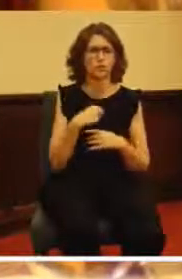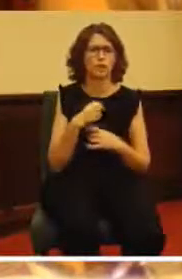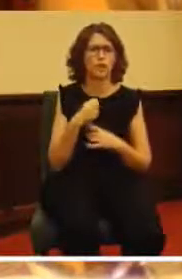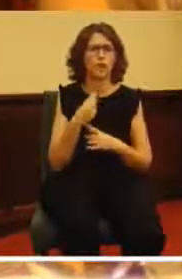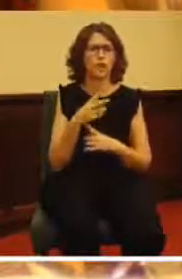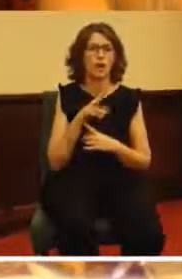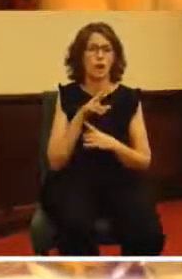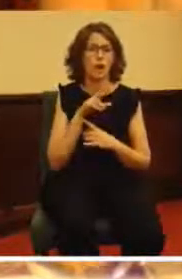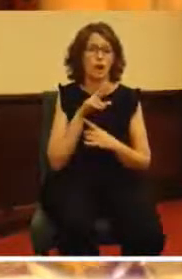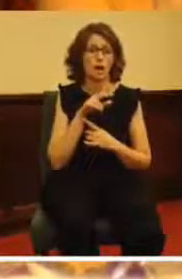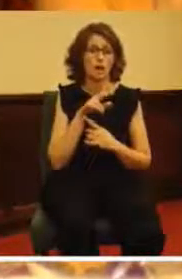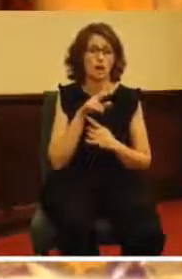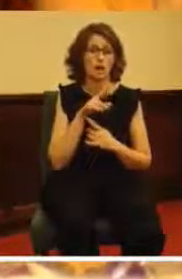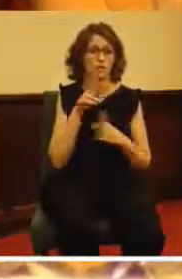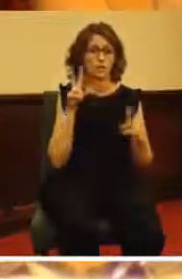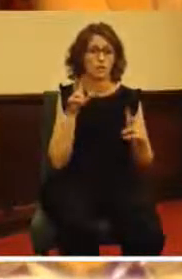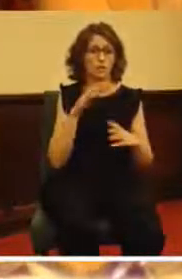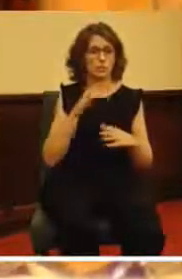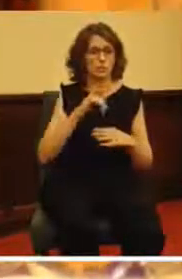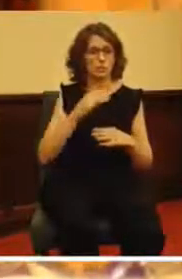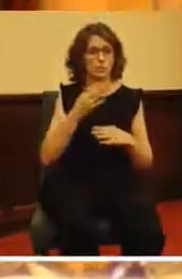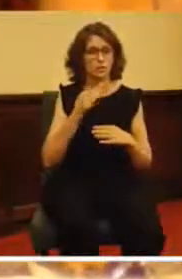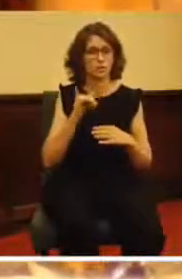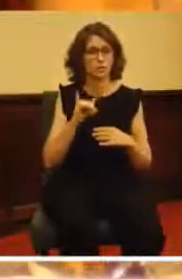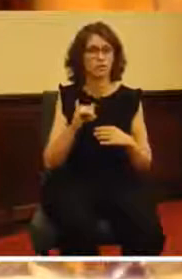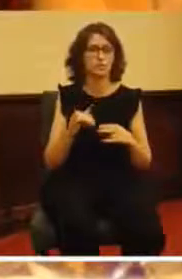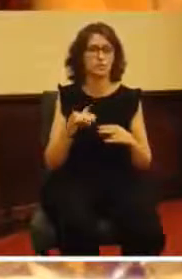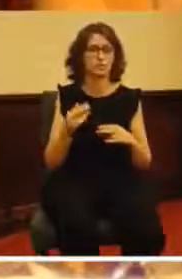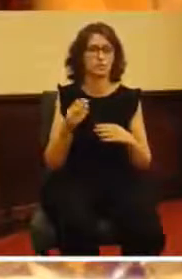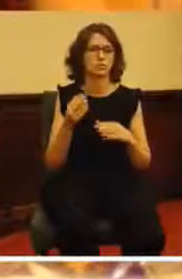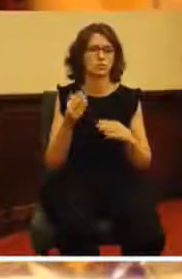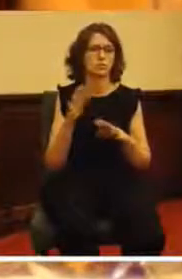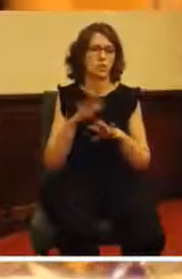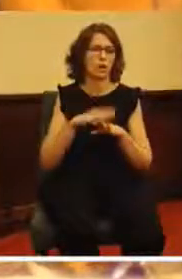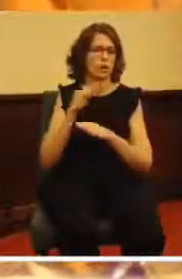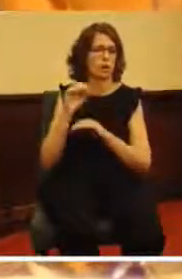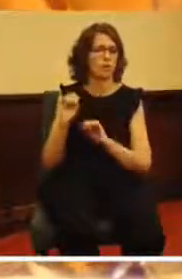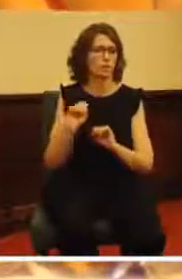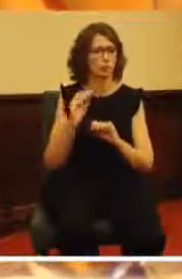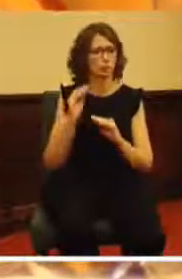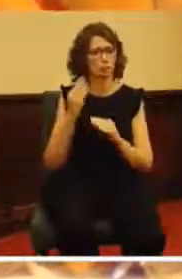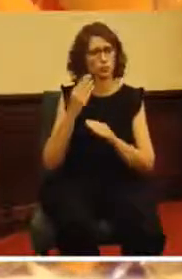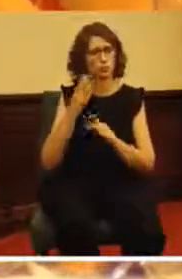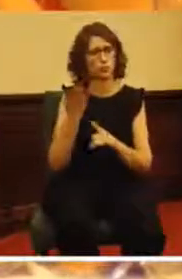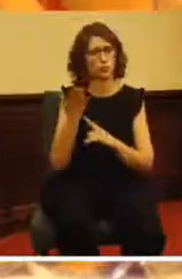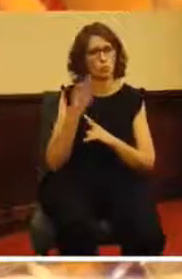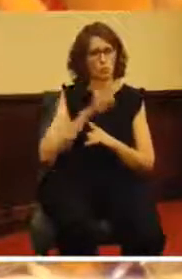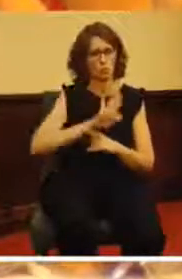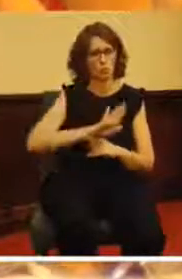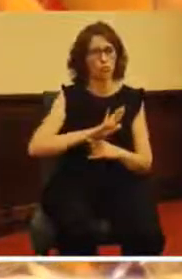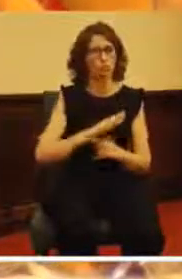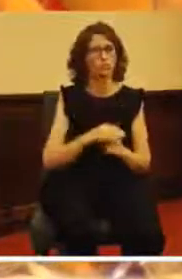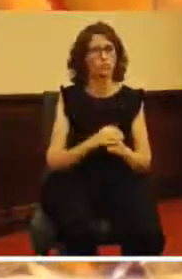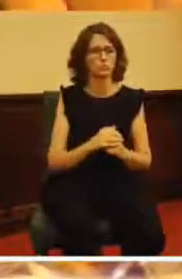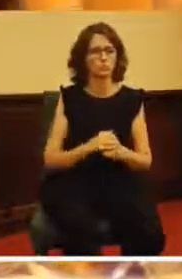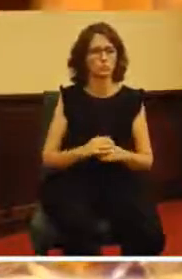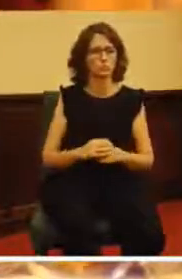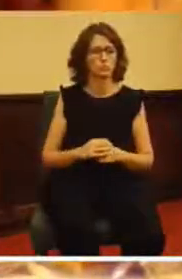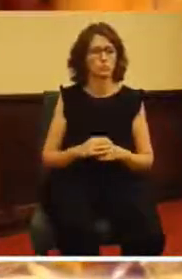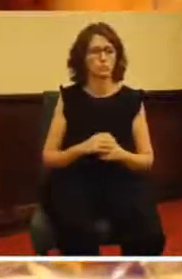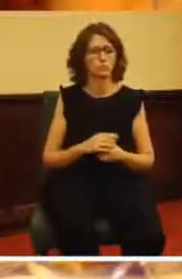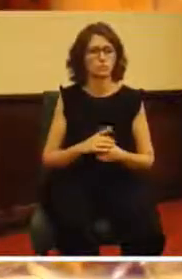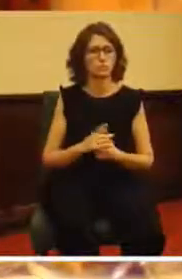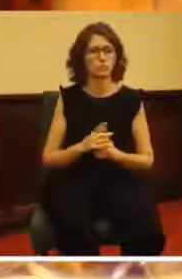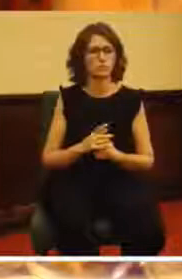hablar del IBI, defender su moción. Ha habido un momento en el que, no sé, parece